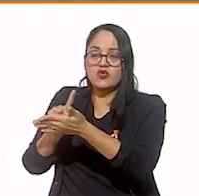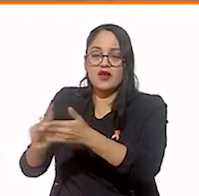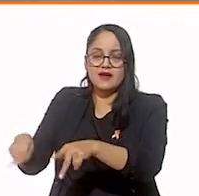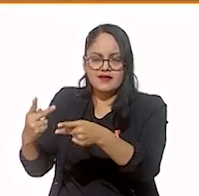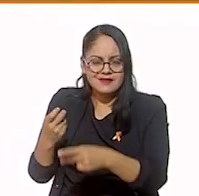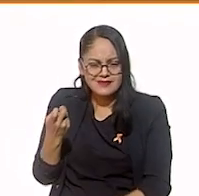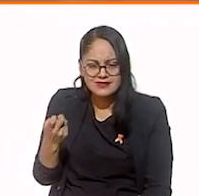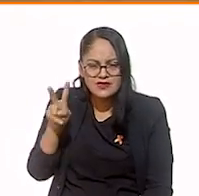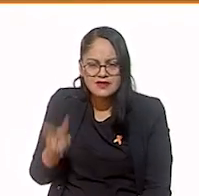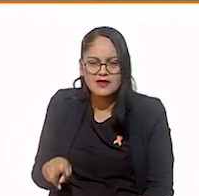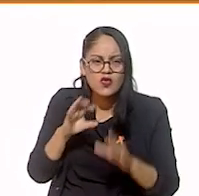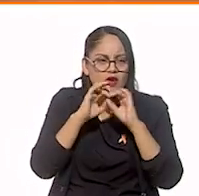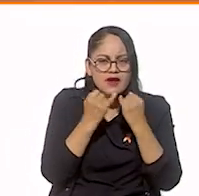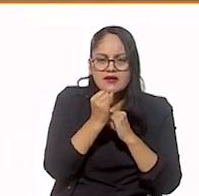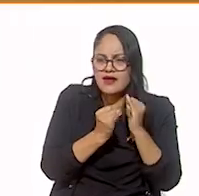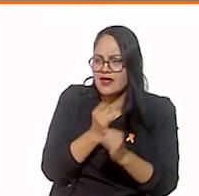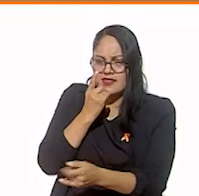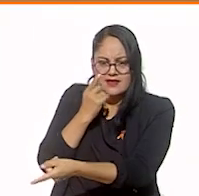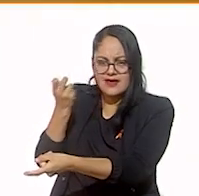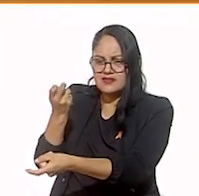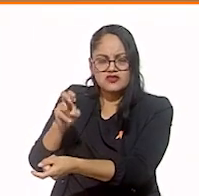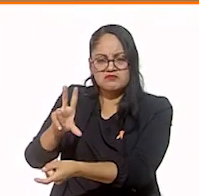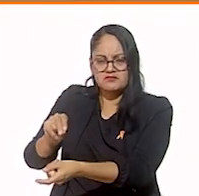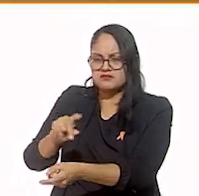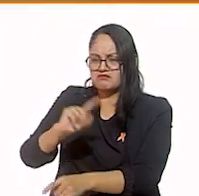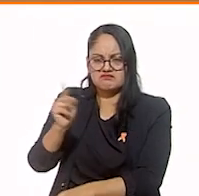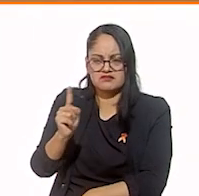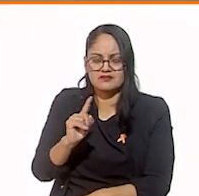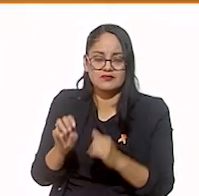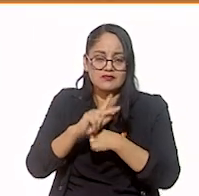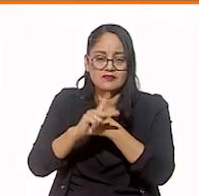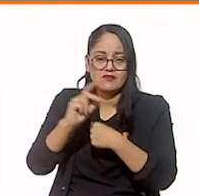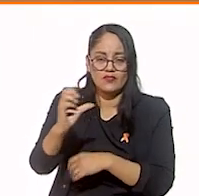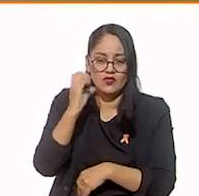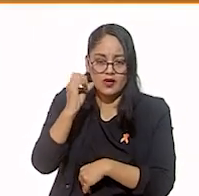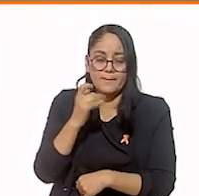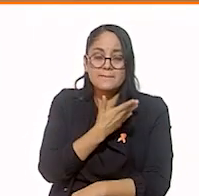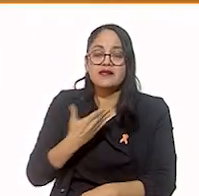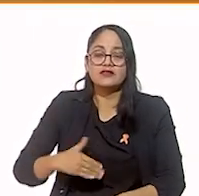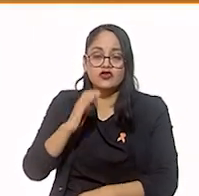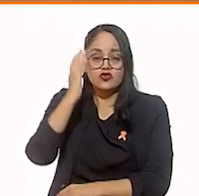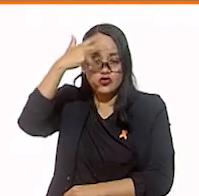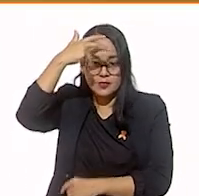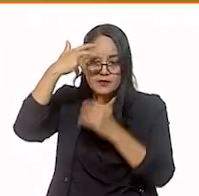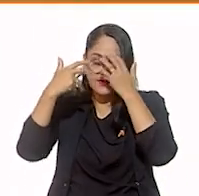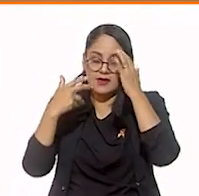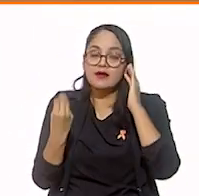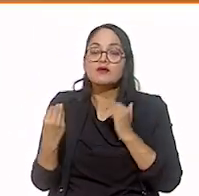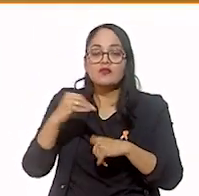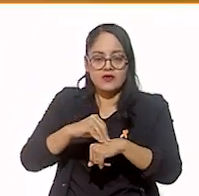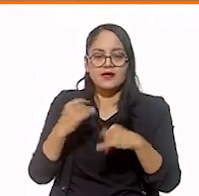hay ningún organismo internacional que respalde ese tipo de acusaciones. Pero también lo estamos viendo con Colombia, es decir, el presidente Donald Trump